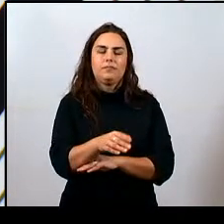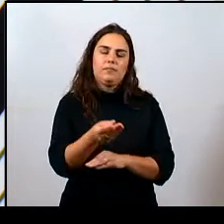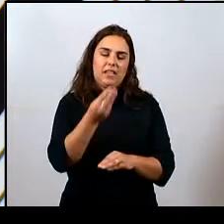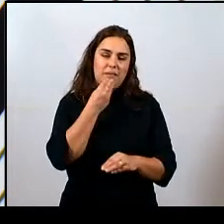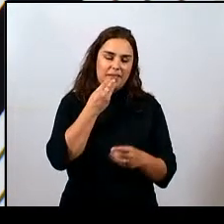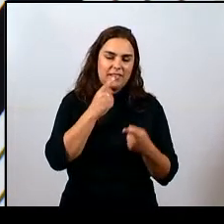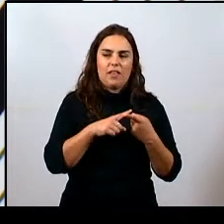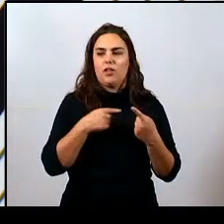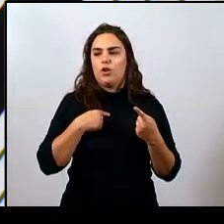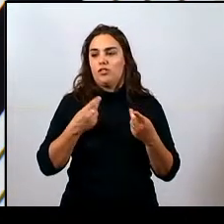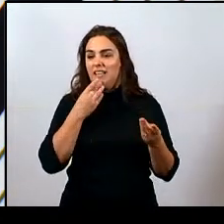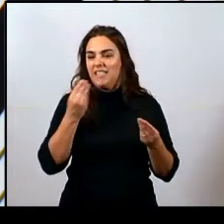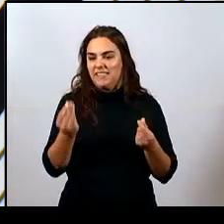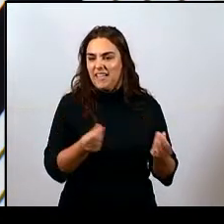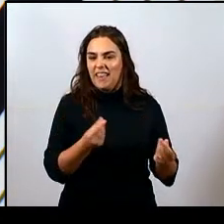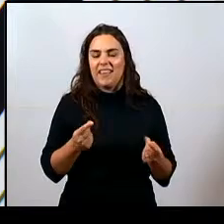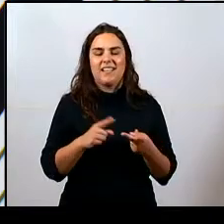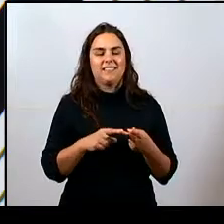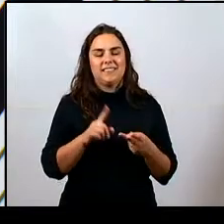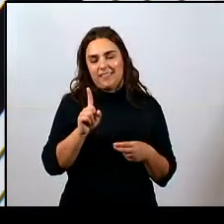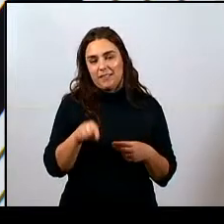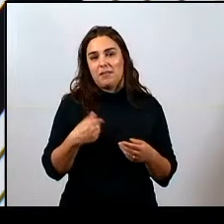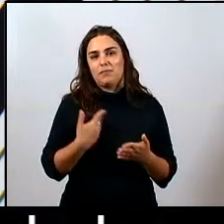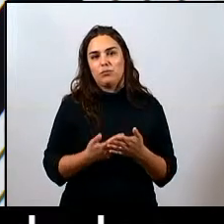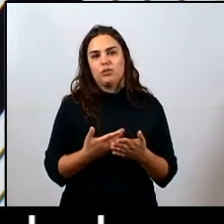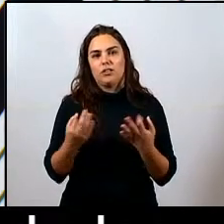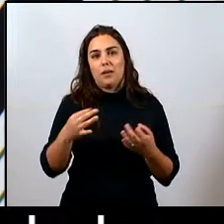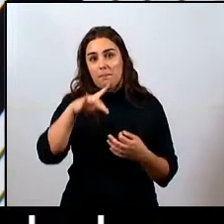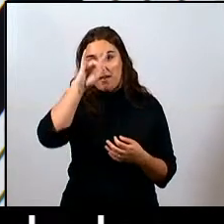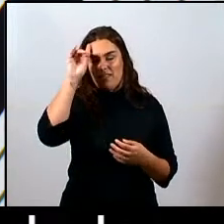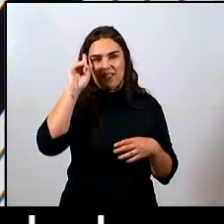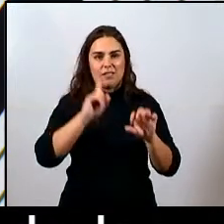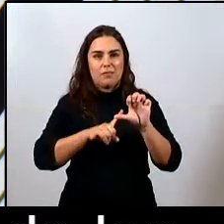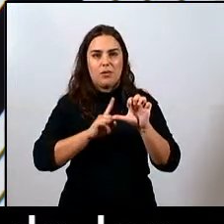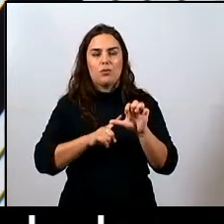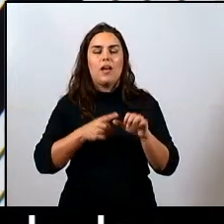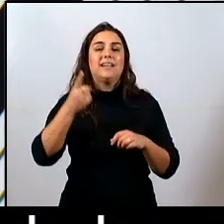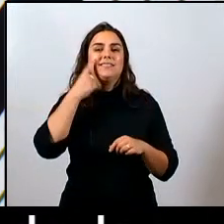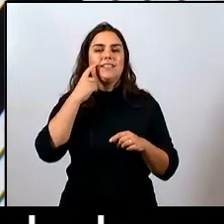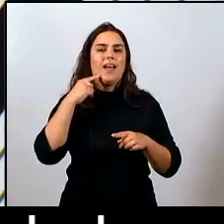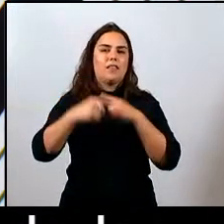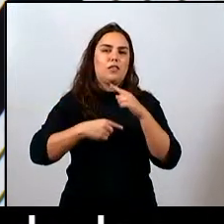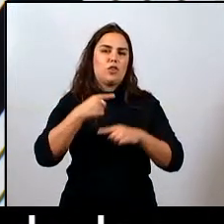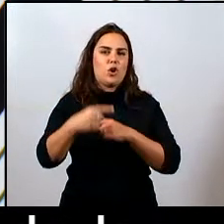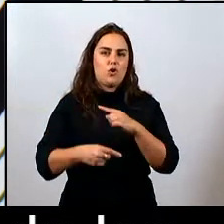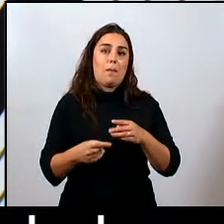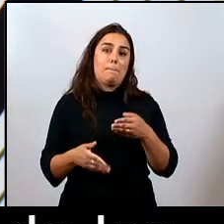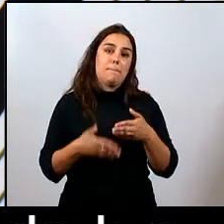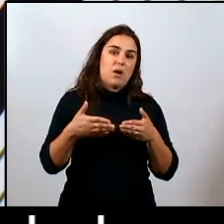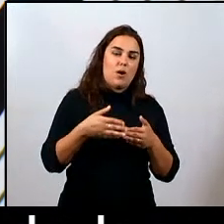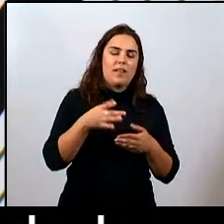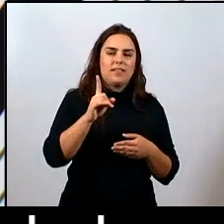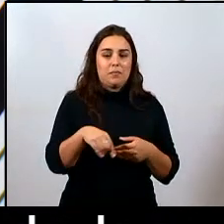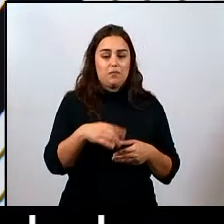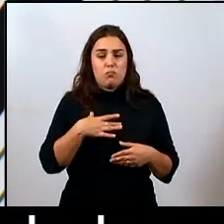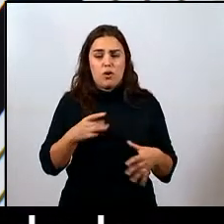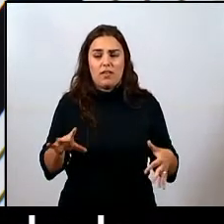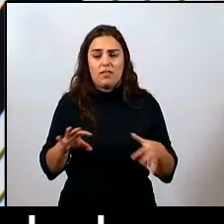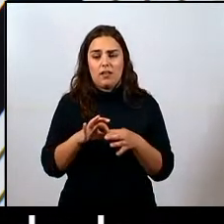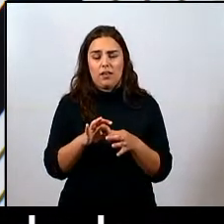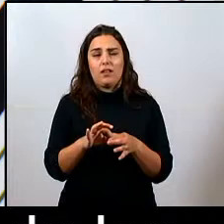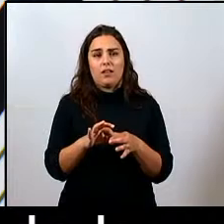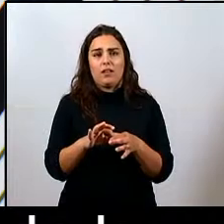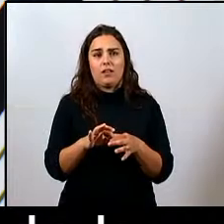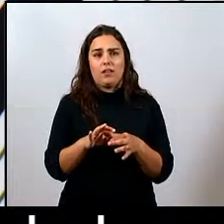alimentación, de nuestras esencias, y demostrando que Madrid y Extremadura somos tradición y vanguardia. Y esto, claro que es posible, llevando